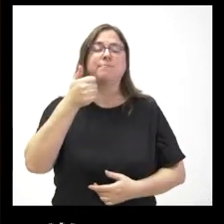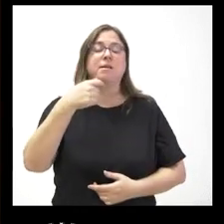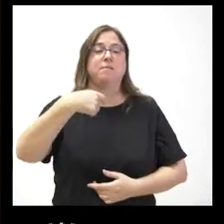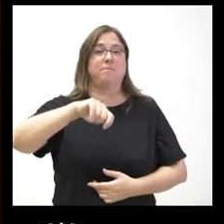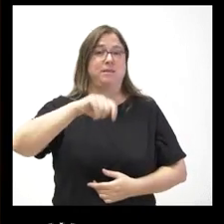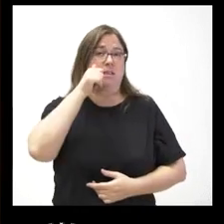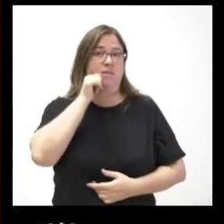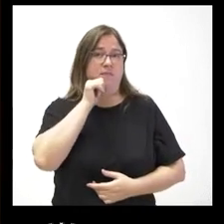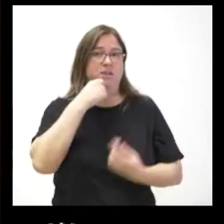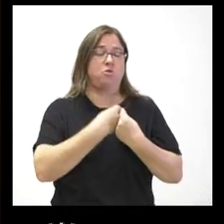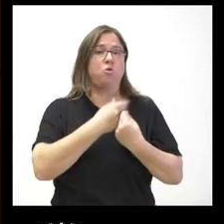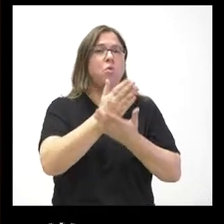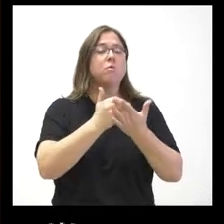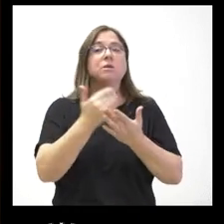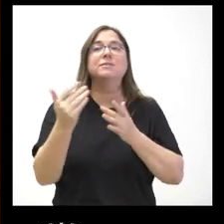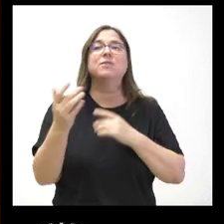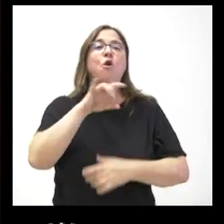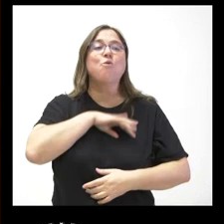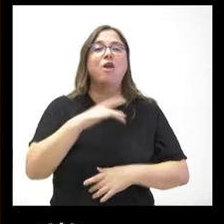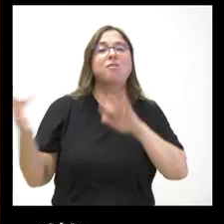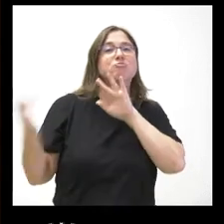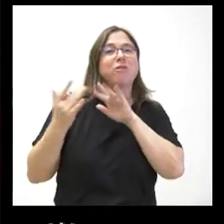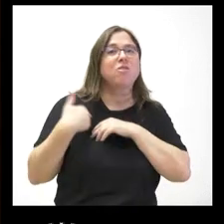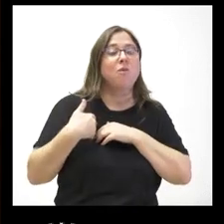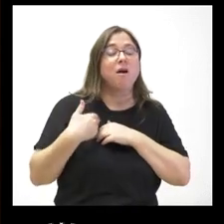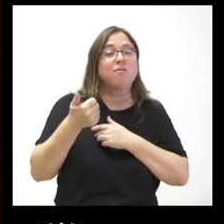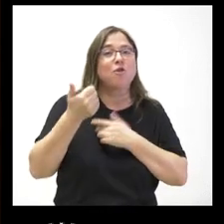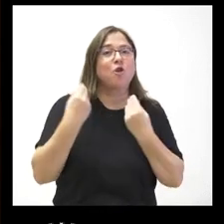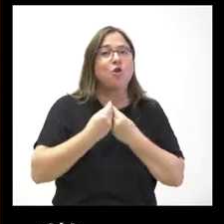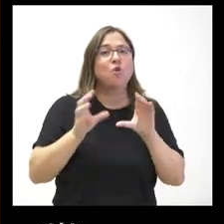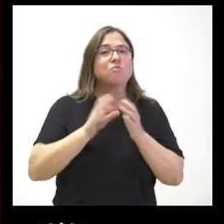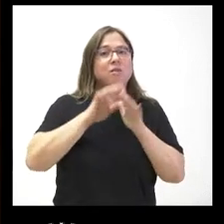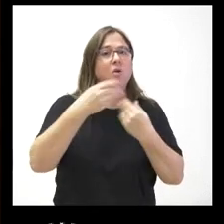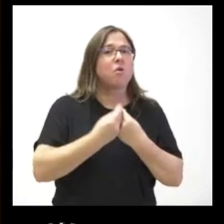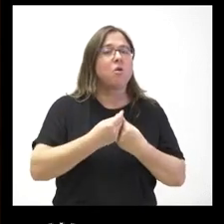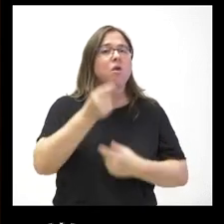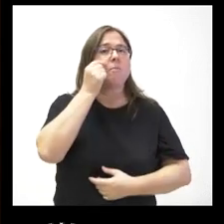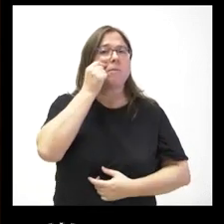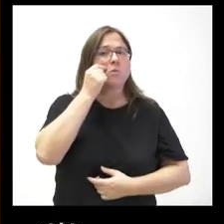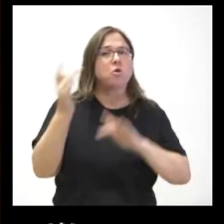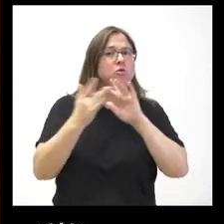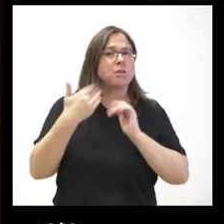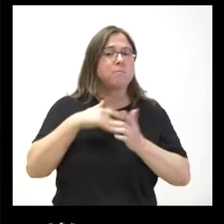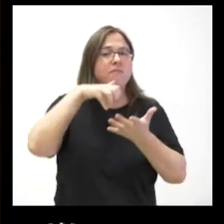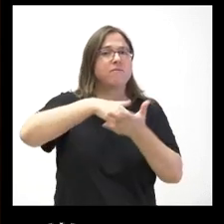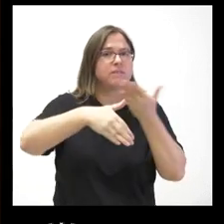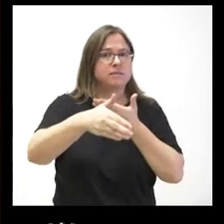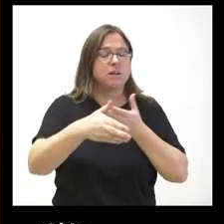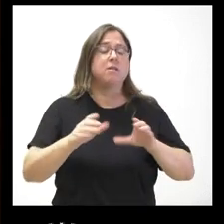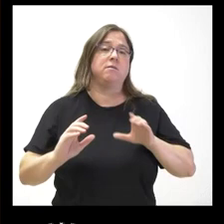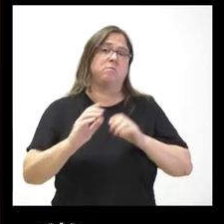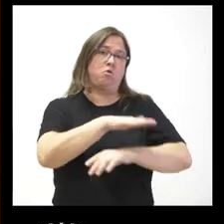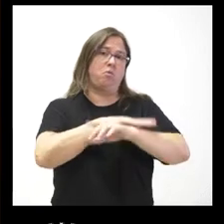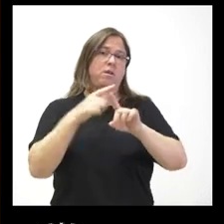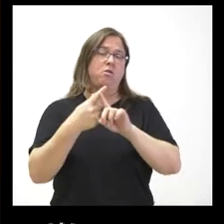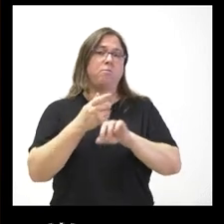ya pues en la moncloa o Quien tenga que ponerse en contacto con con la junta de Castilla con el presidente para fijar una fecha y también me gustaría una valoración sobre